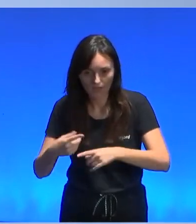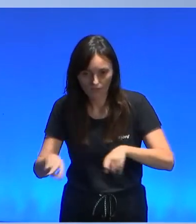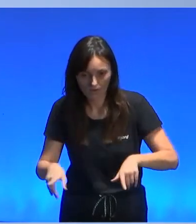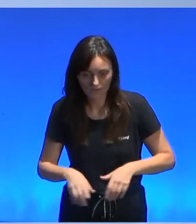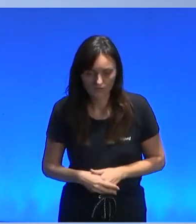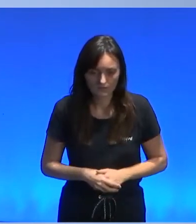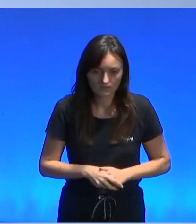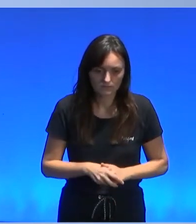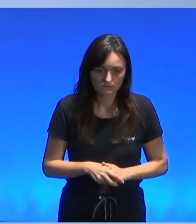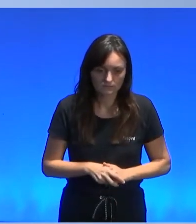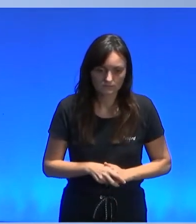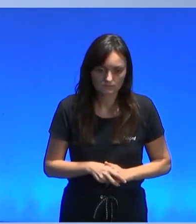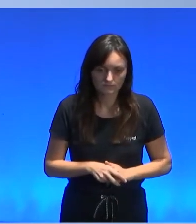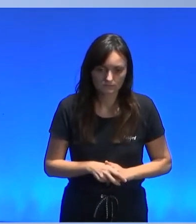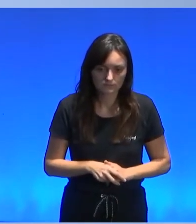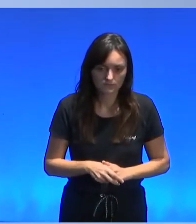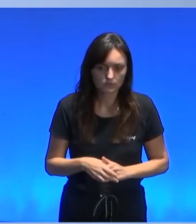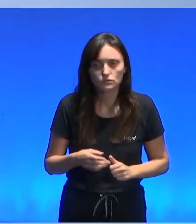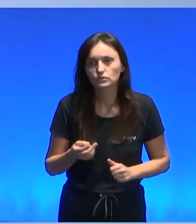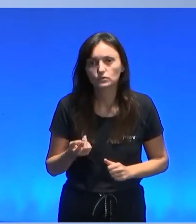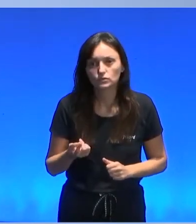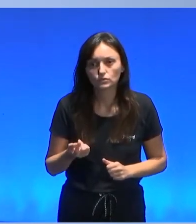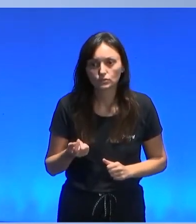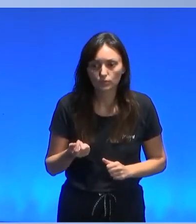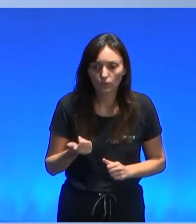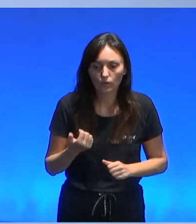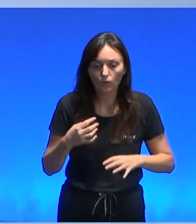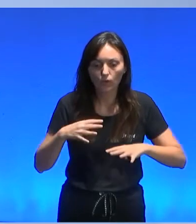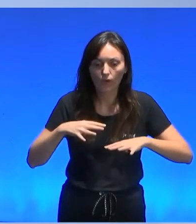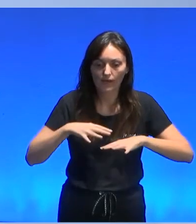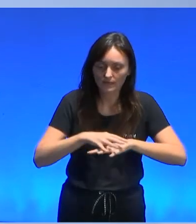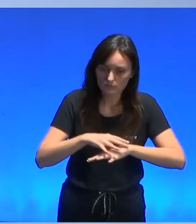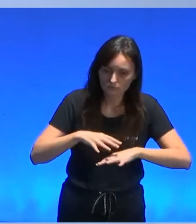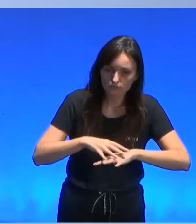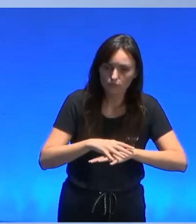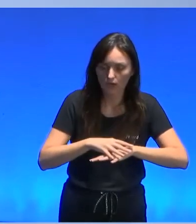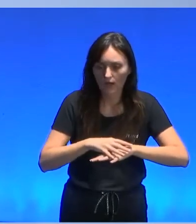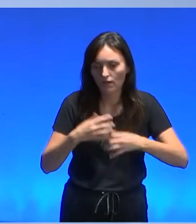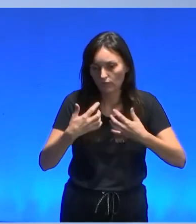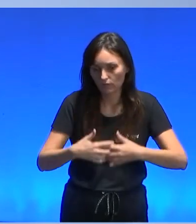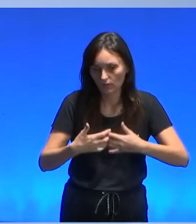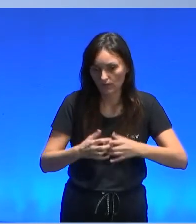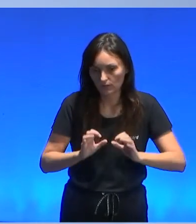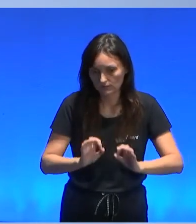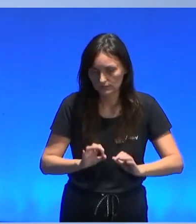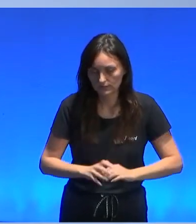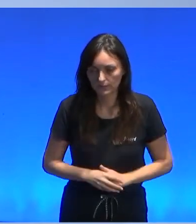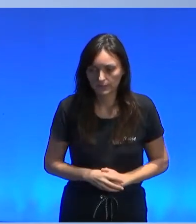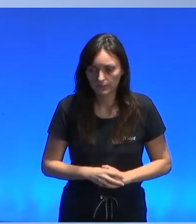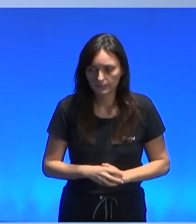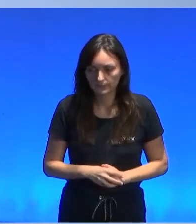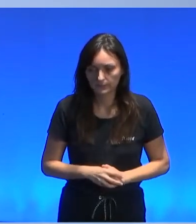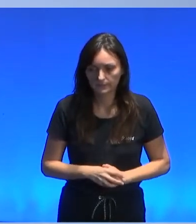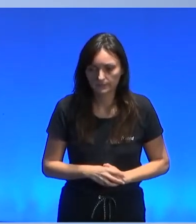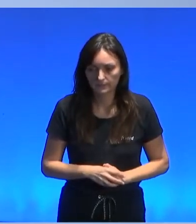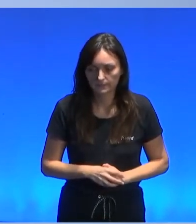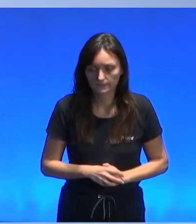Y esto es un poco la estructura operativa, decimos.